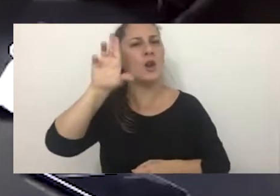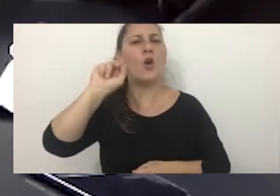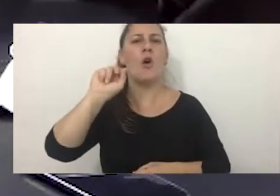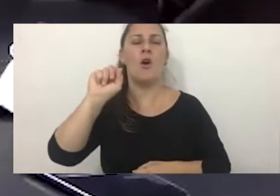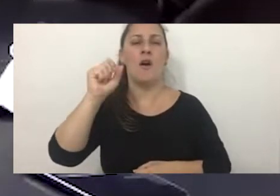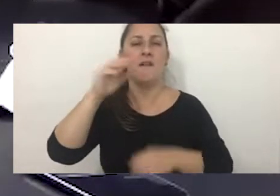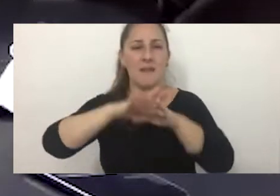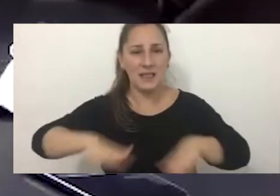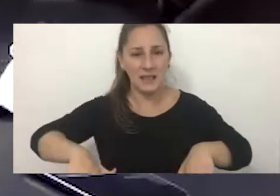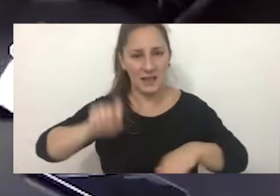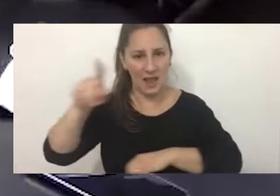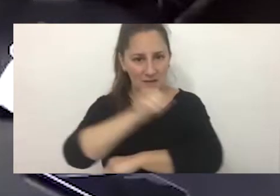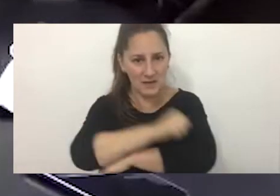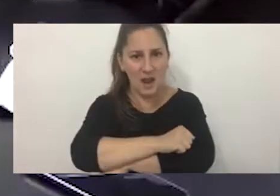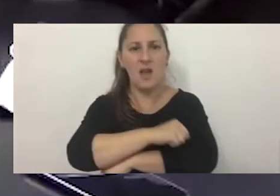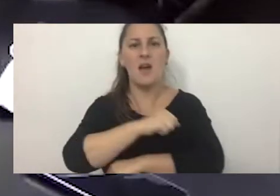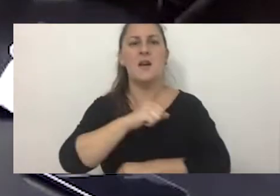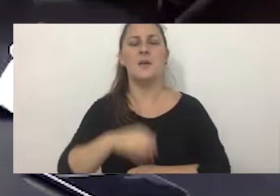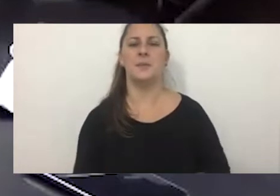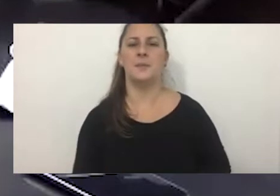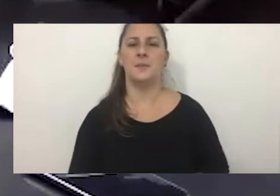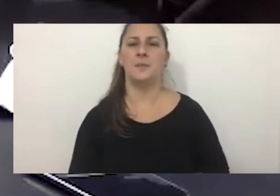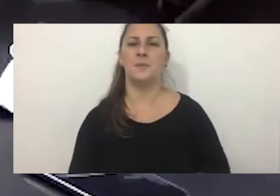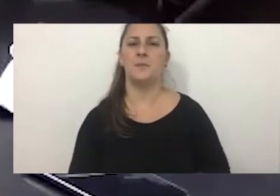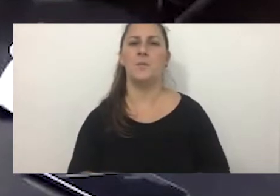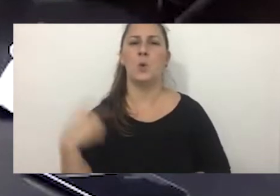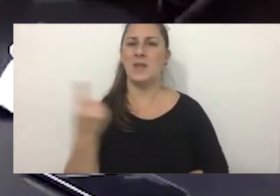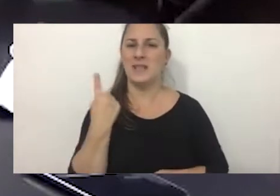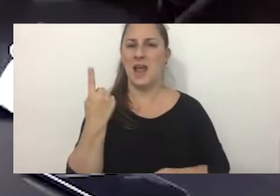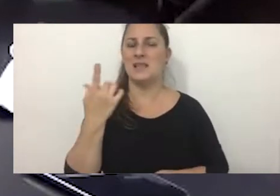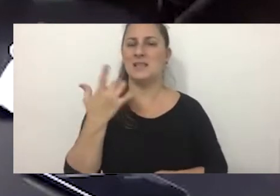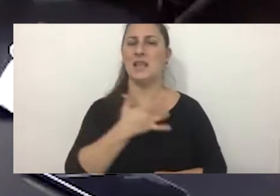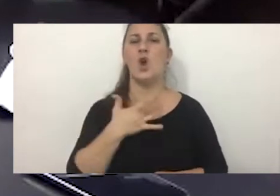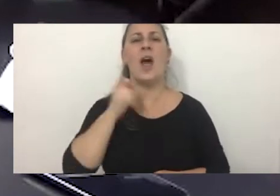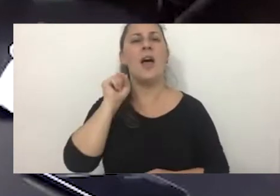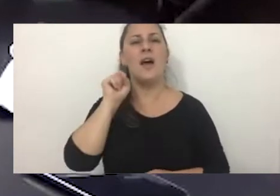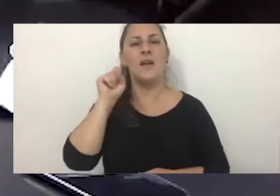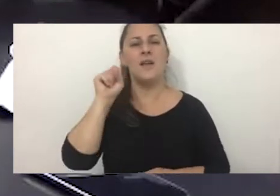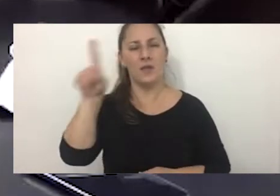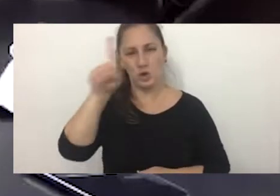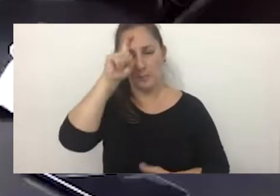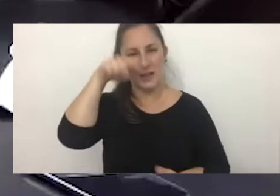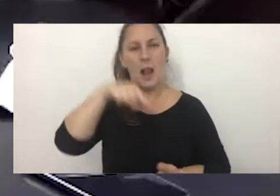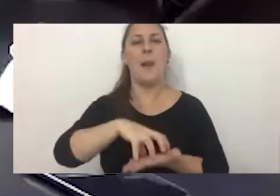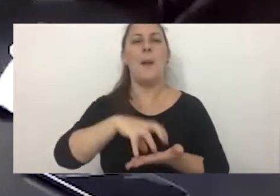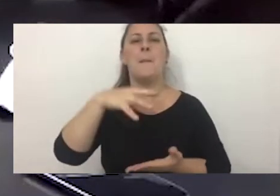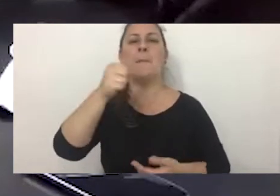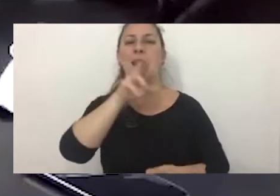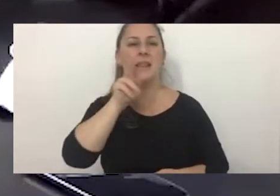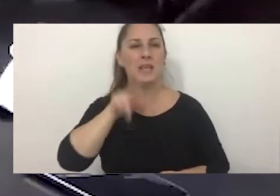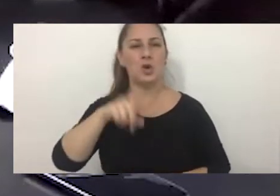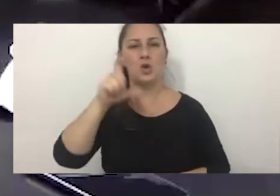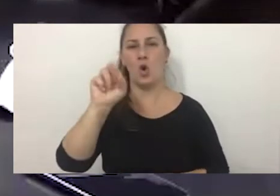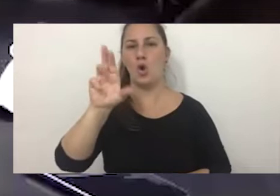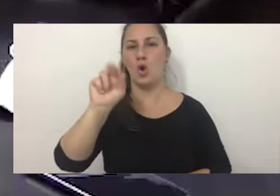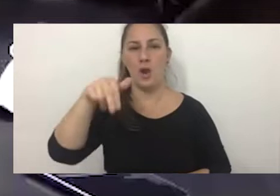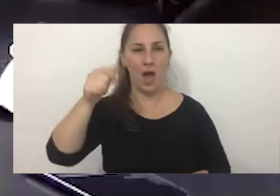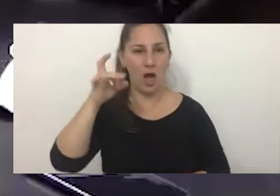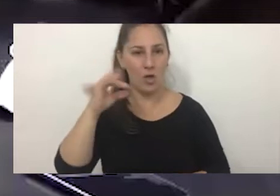experiencia desde la práctica médica, la práctica de la salud, de